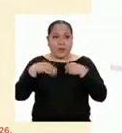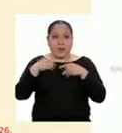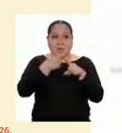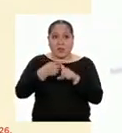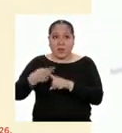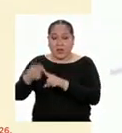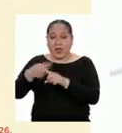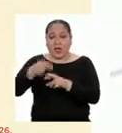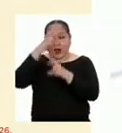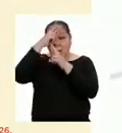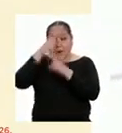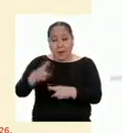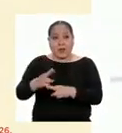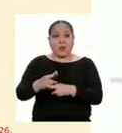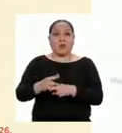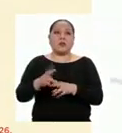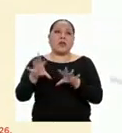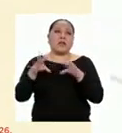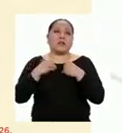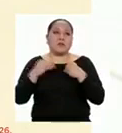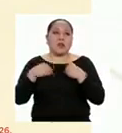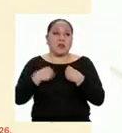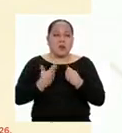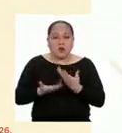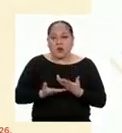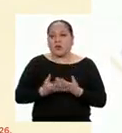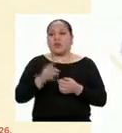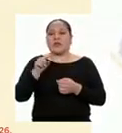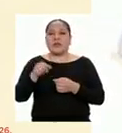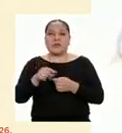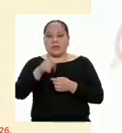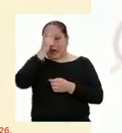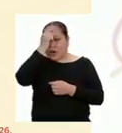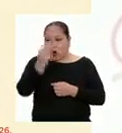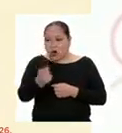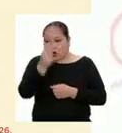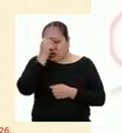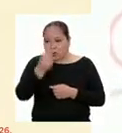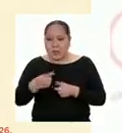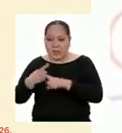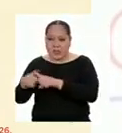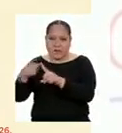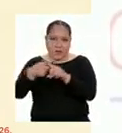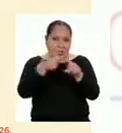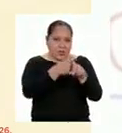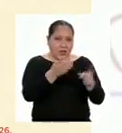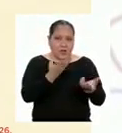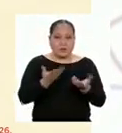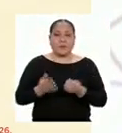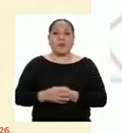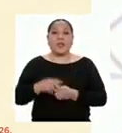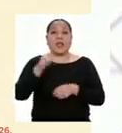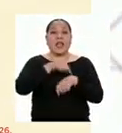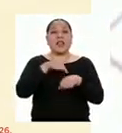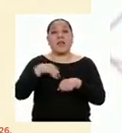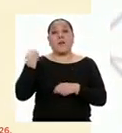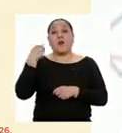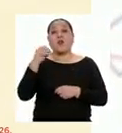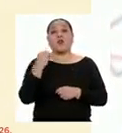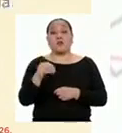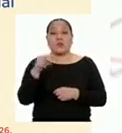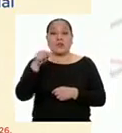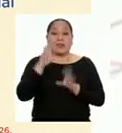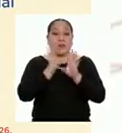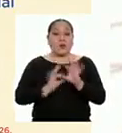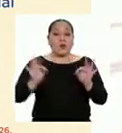consideración hacia las diferencias, como una actitud de aceptación y reconocimiento del pluralismo. Durante la adolescencia es muy